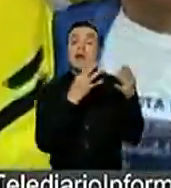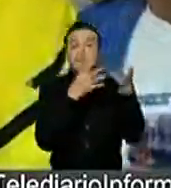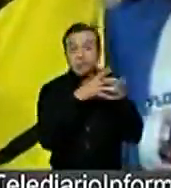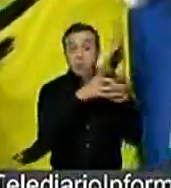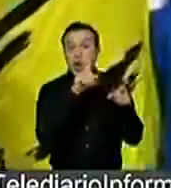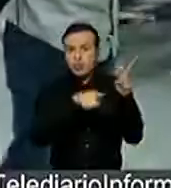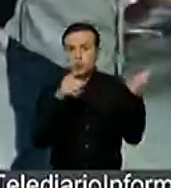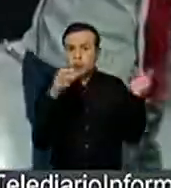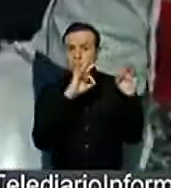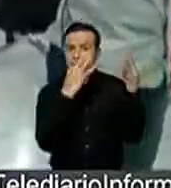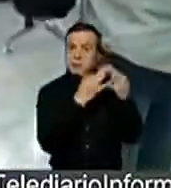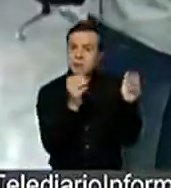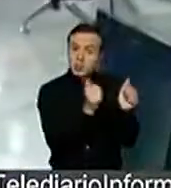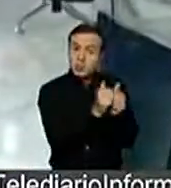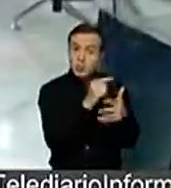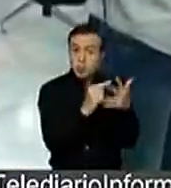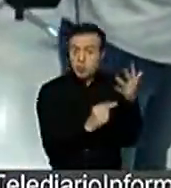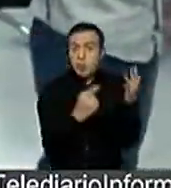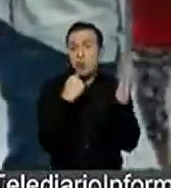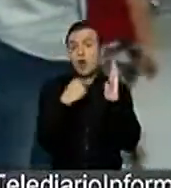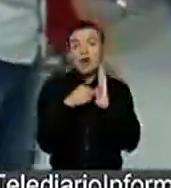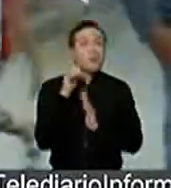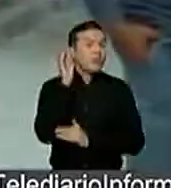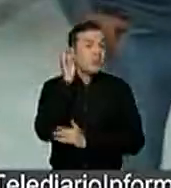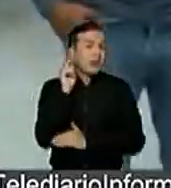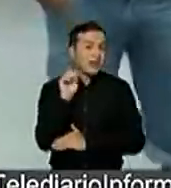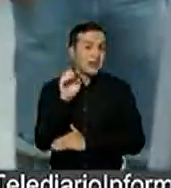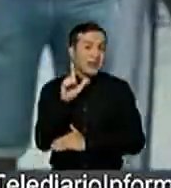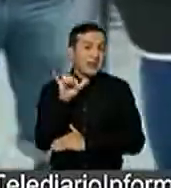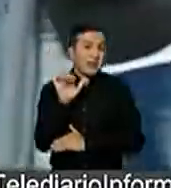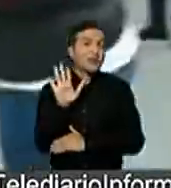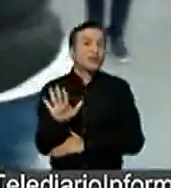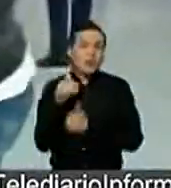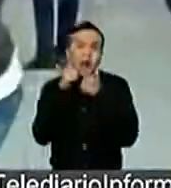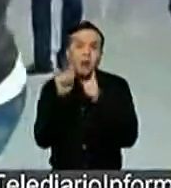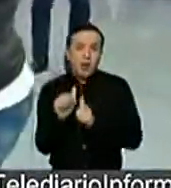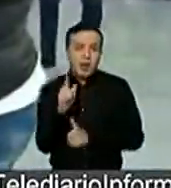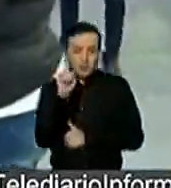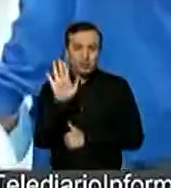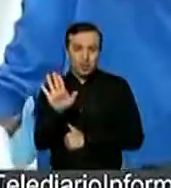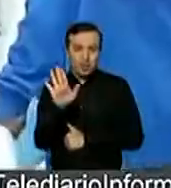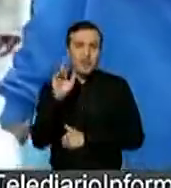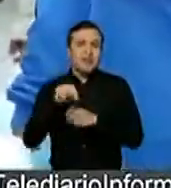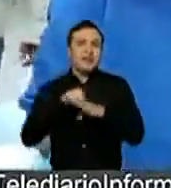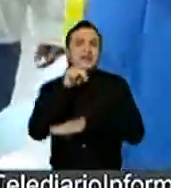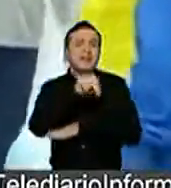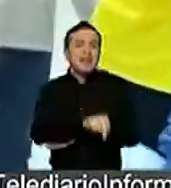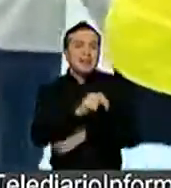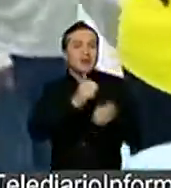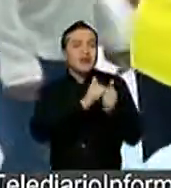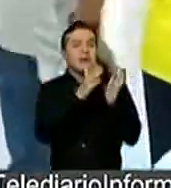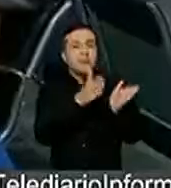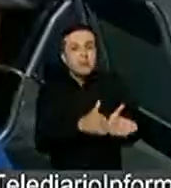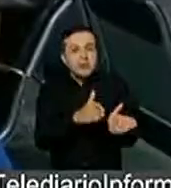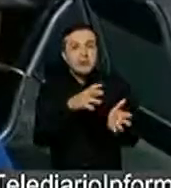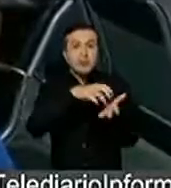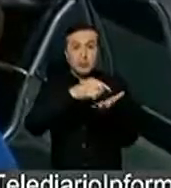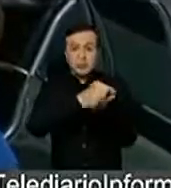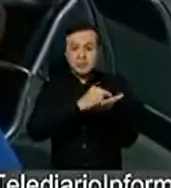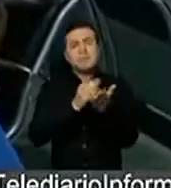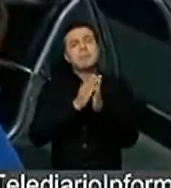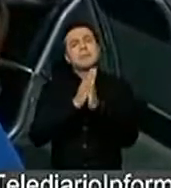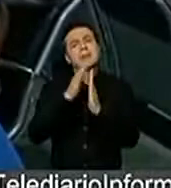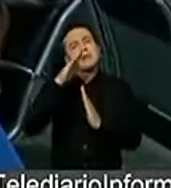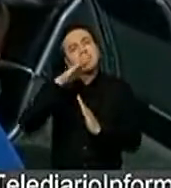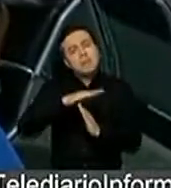muchos de los casos. Nelly Martínez es abuela de uno de los deportistas de Fede Guayas y llamó a la paz. El que pierde